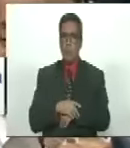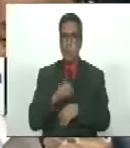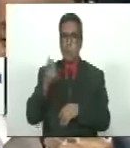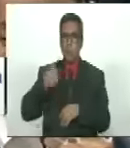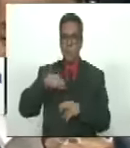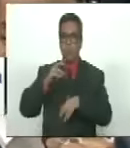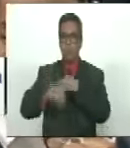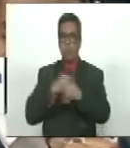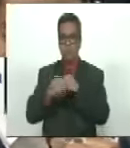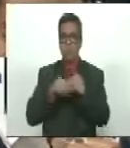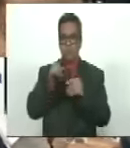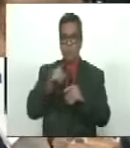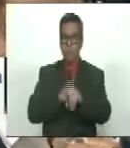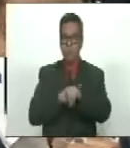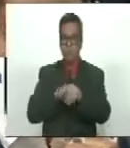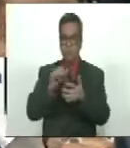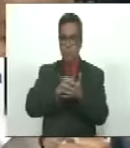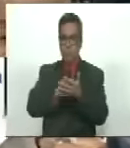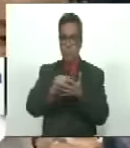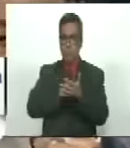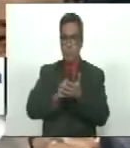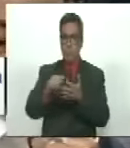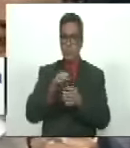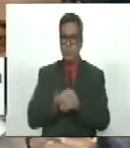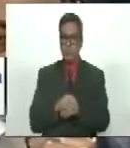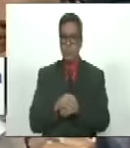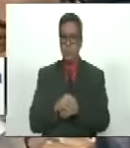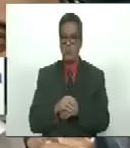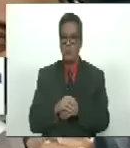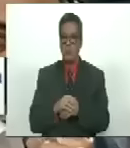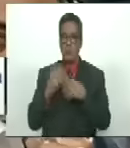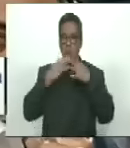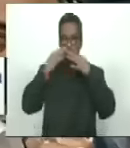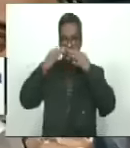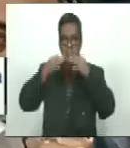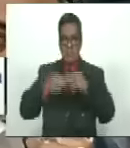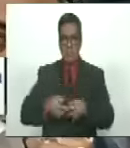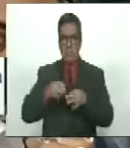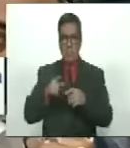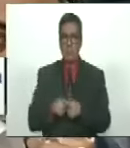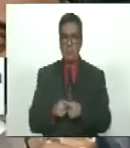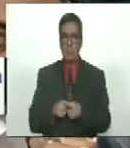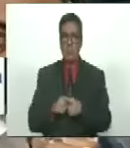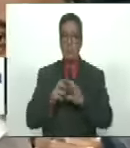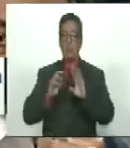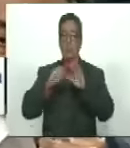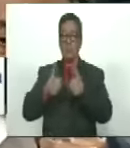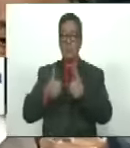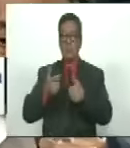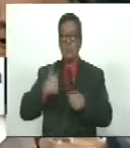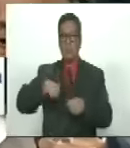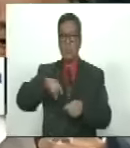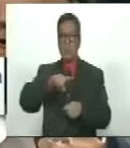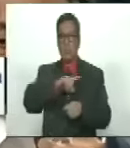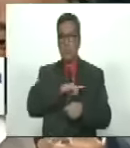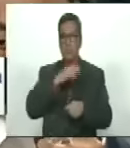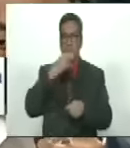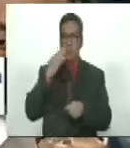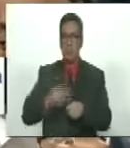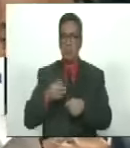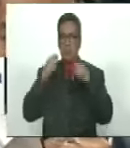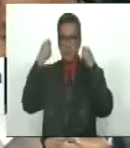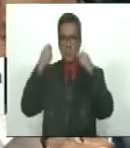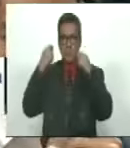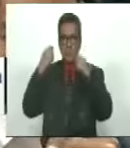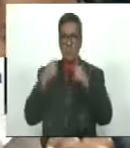debemos hacer referencia allí en ese artículo a lo que realmente da origen a nuestro legítimo